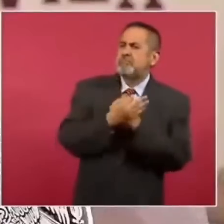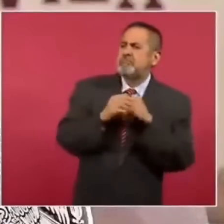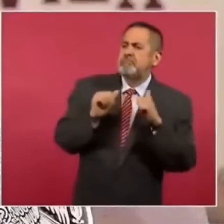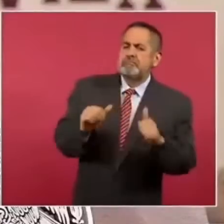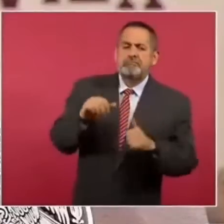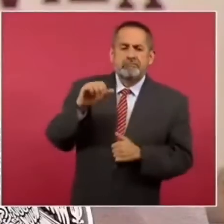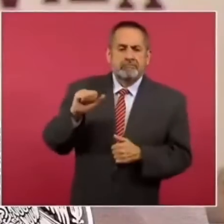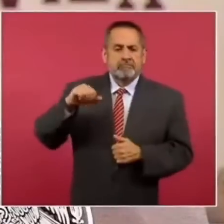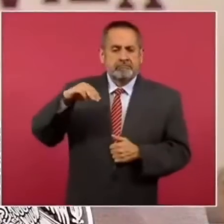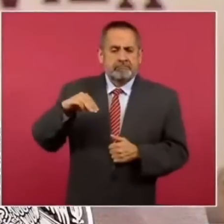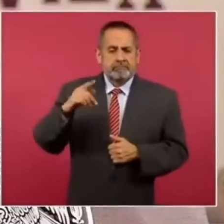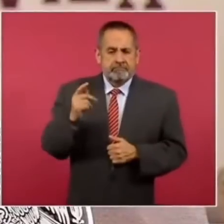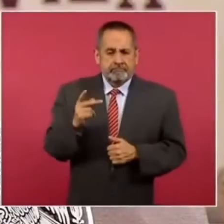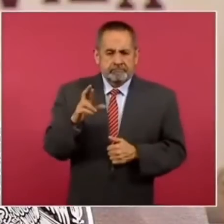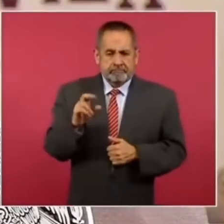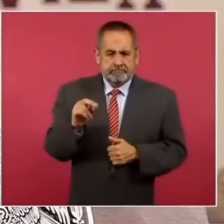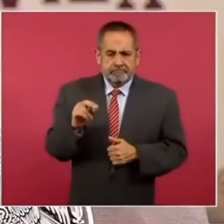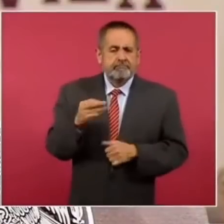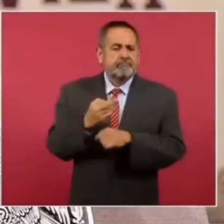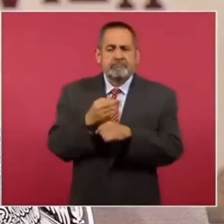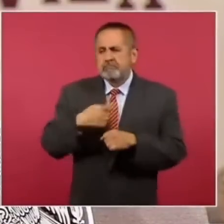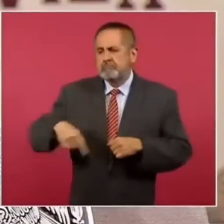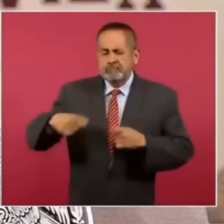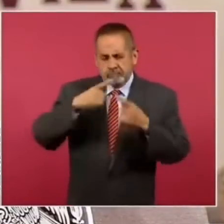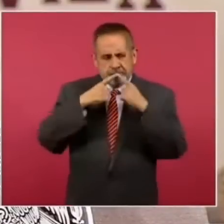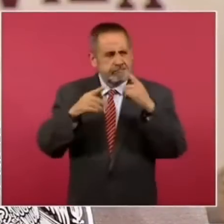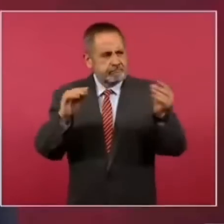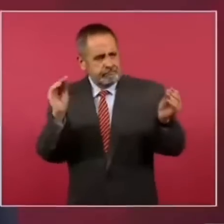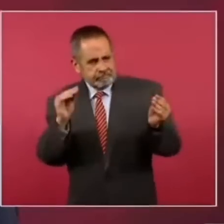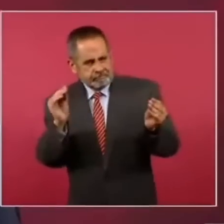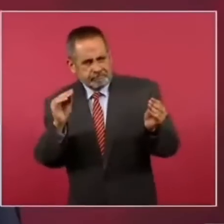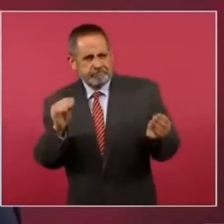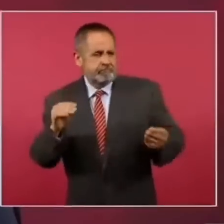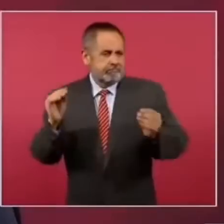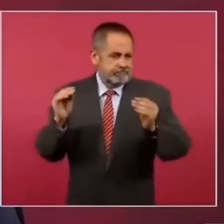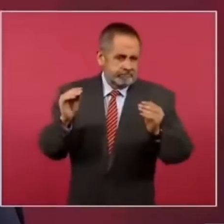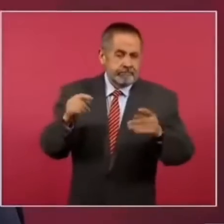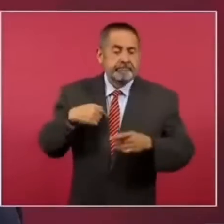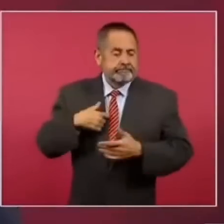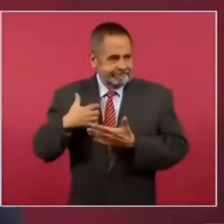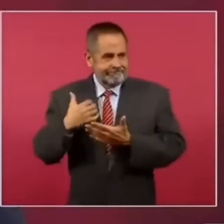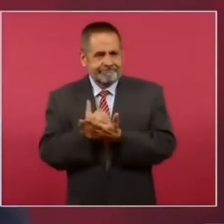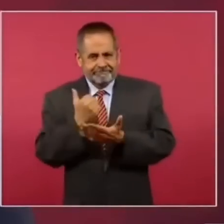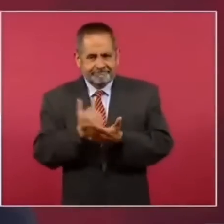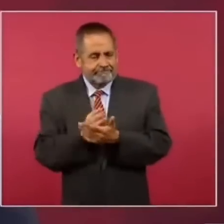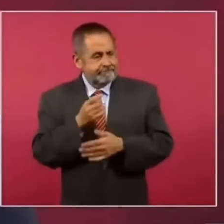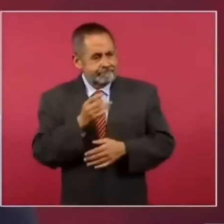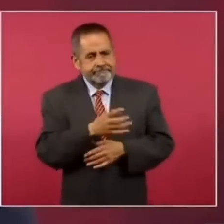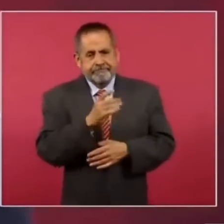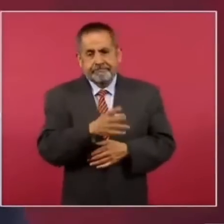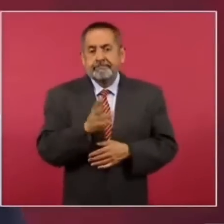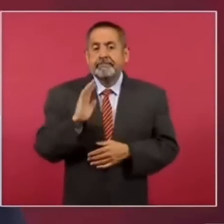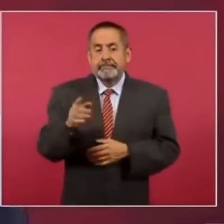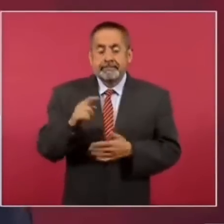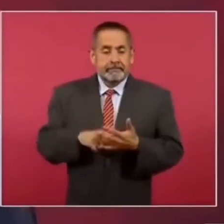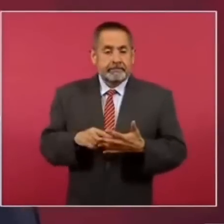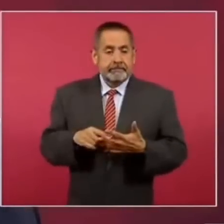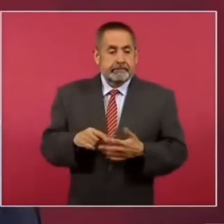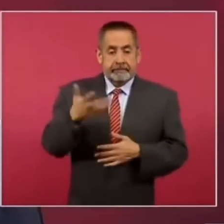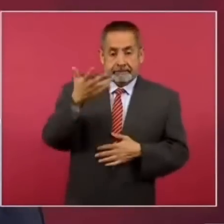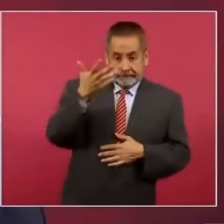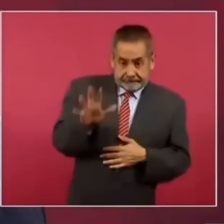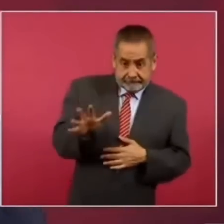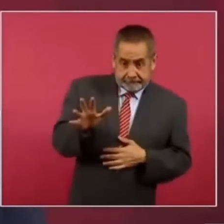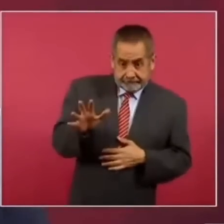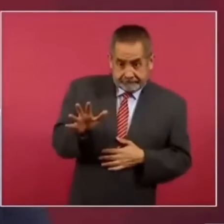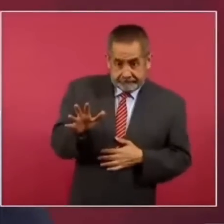estamos dirimiendo una serie de disputas legales. Vamos ganando, por cierto, ya llevamos 9 de cada